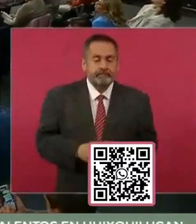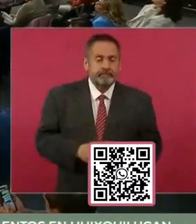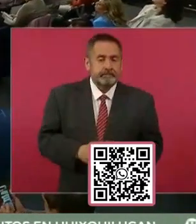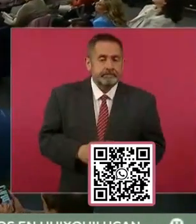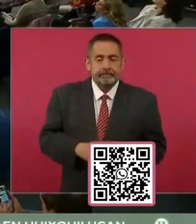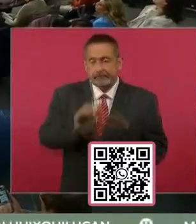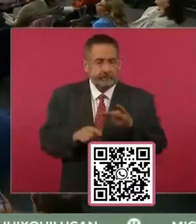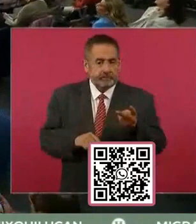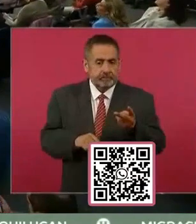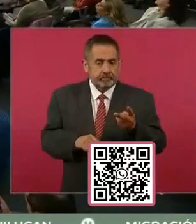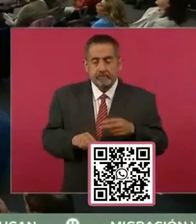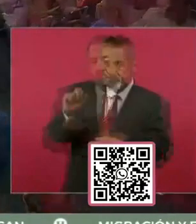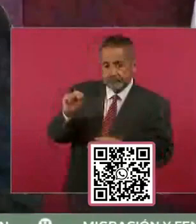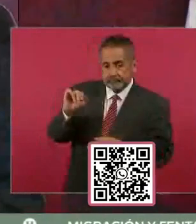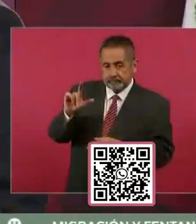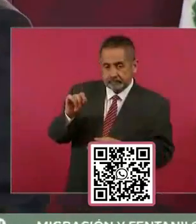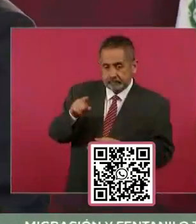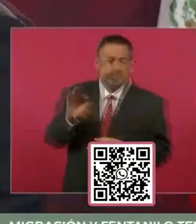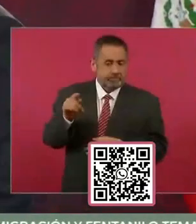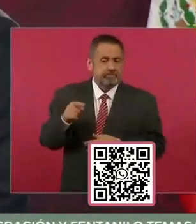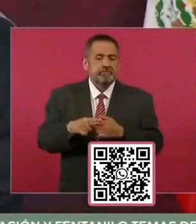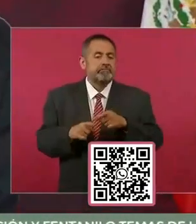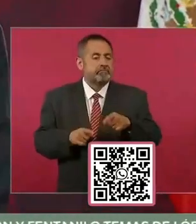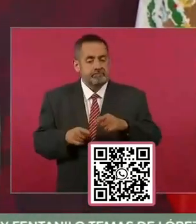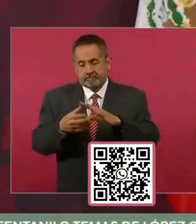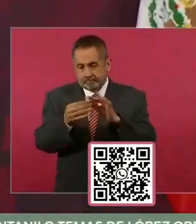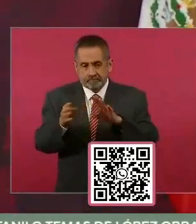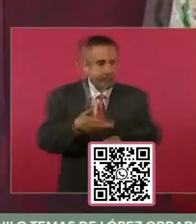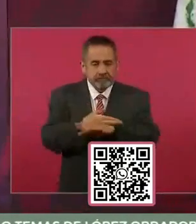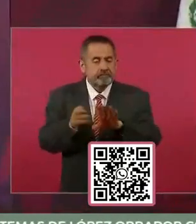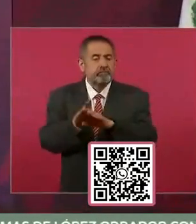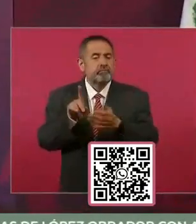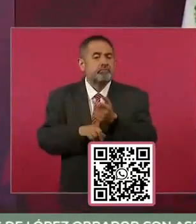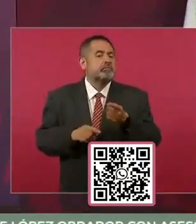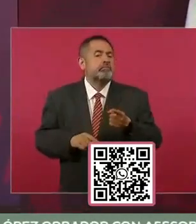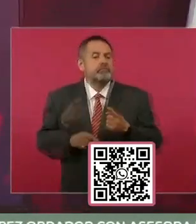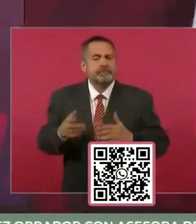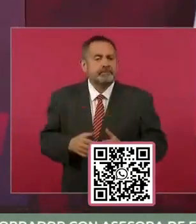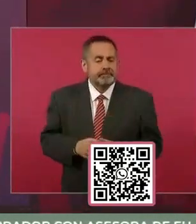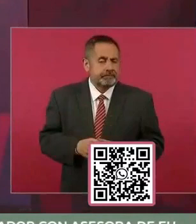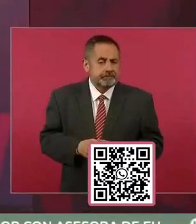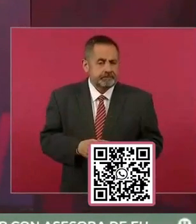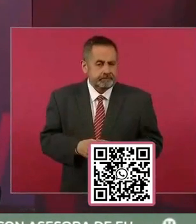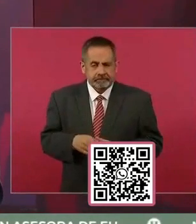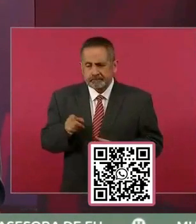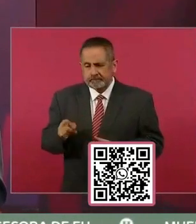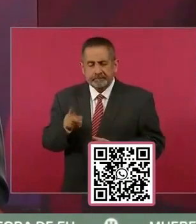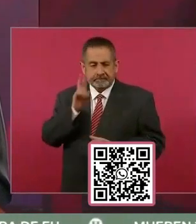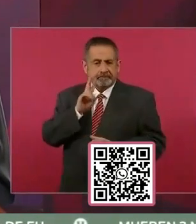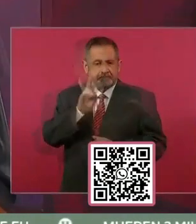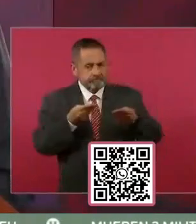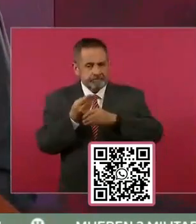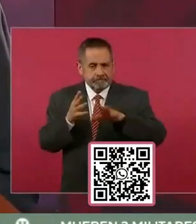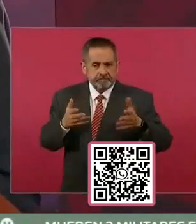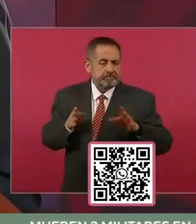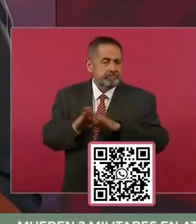También el de el fentanilo, todo lo que se está haciendo con el propósito de que se tenga